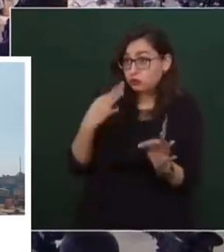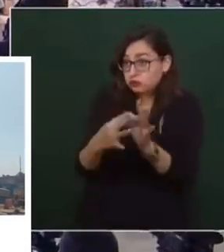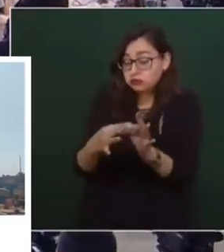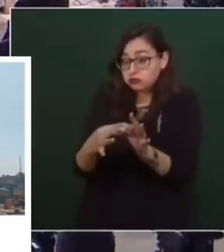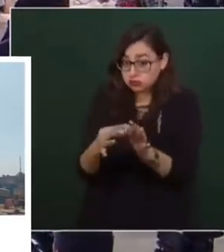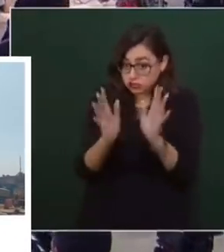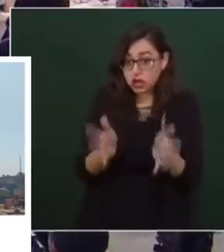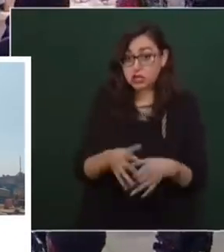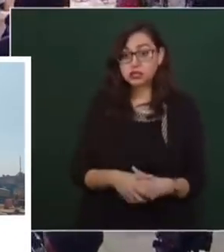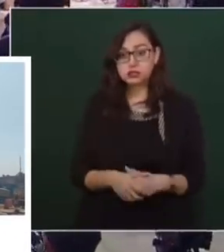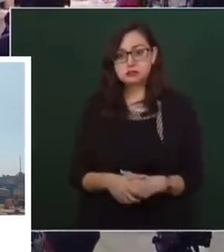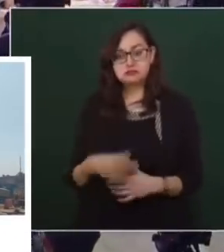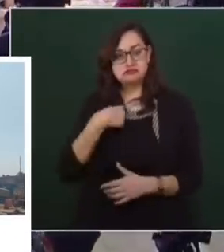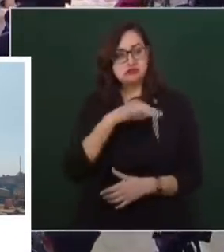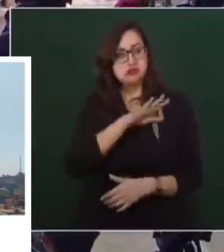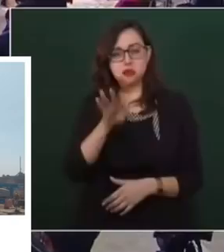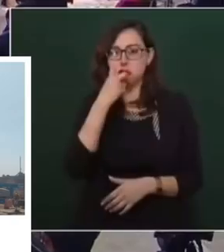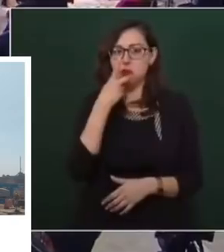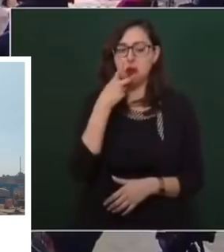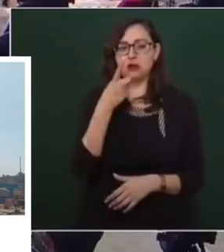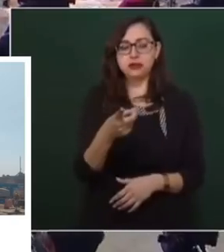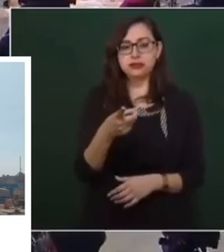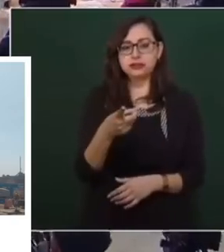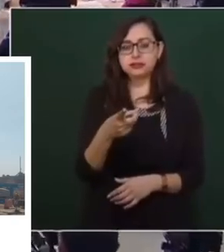Les diría que con anticipación,